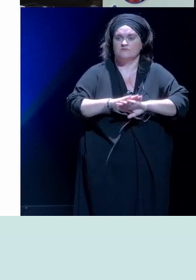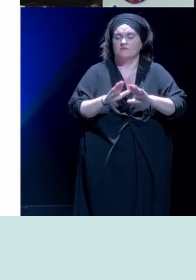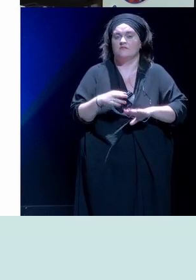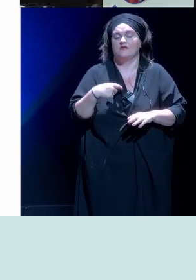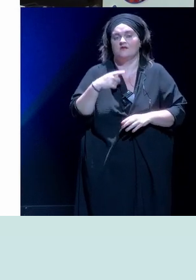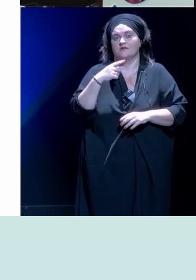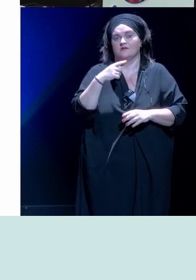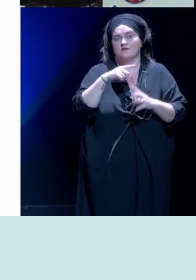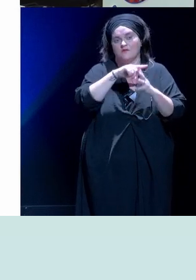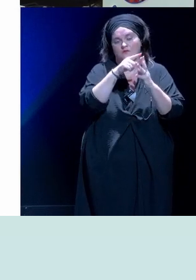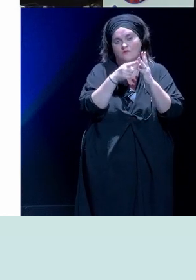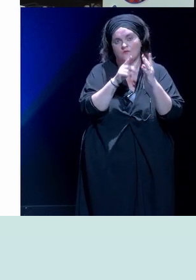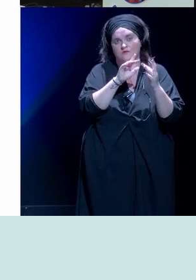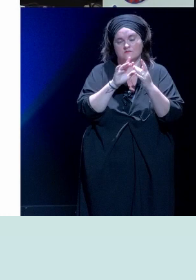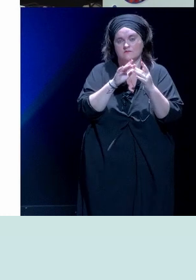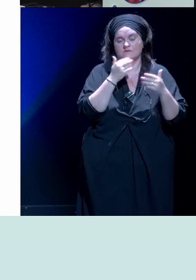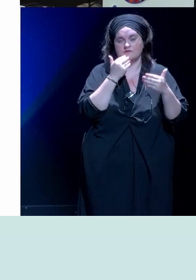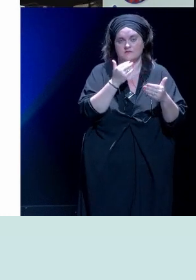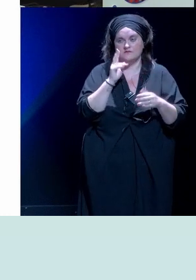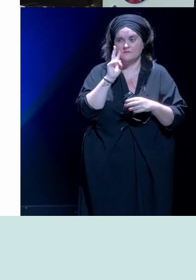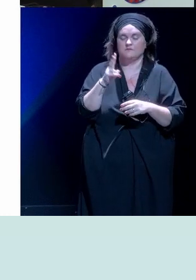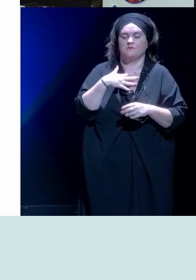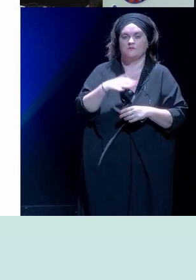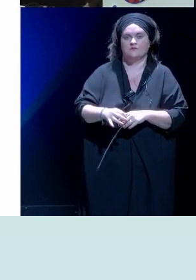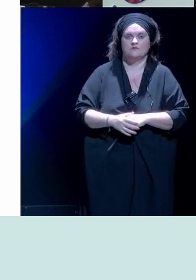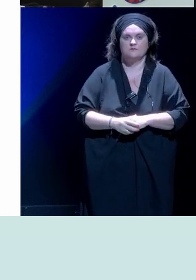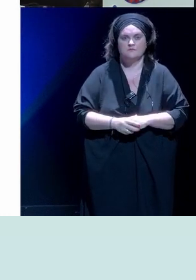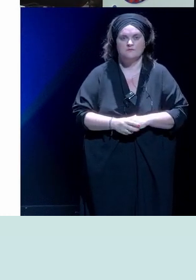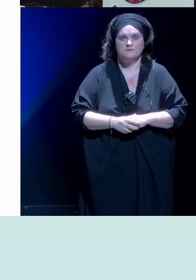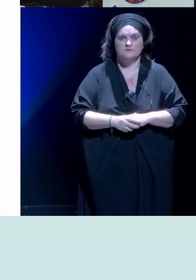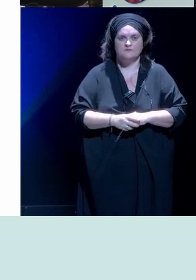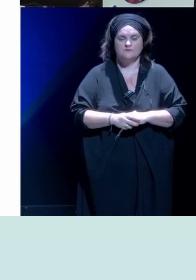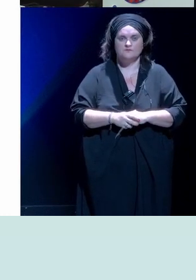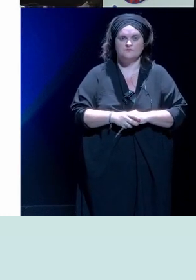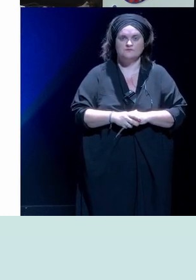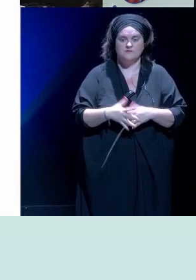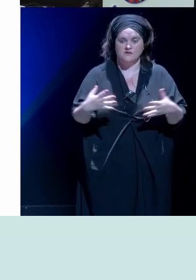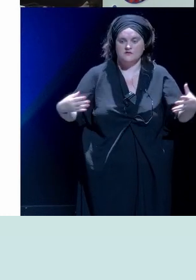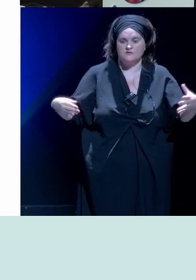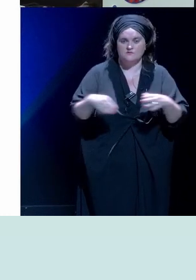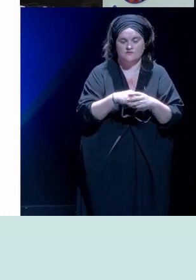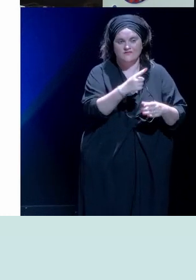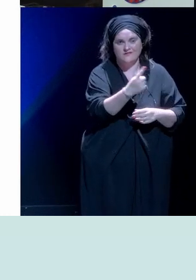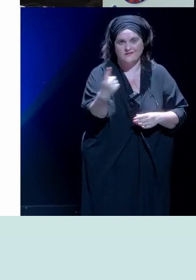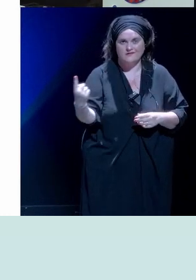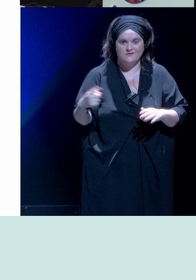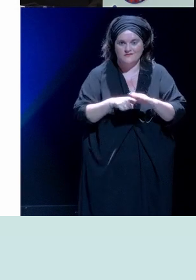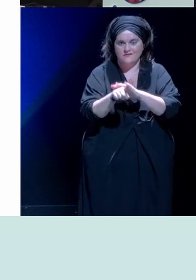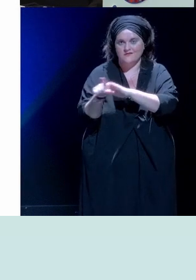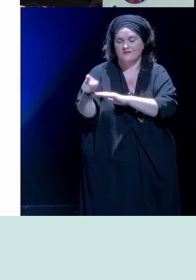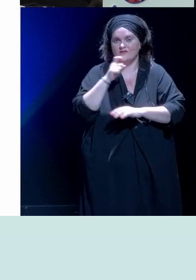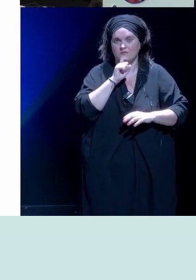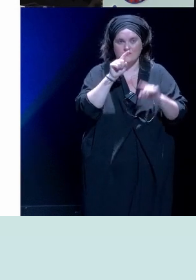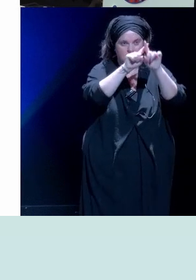ver a través de estos cuatro vínculos cómo va a desarrollarse la inclusión de cada persona, cómo cada